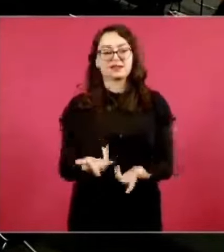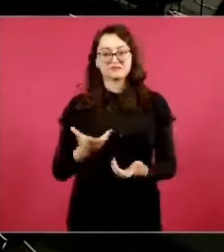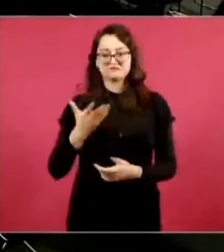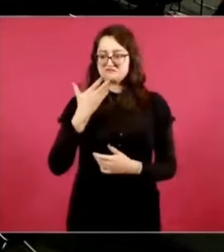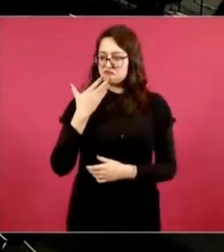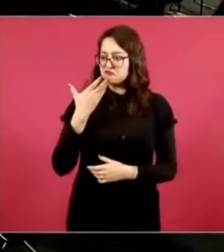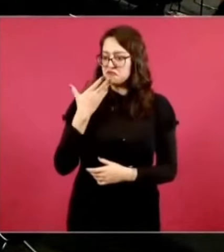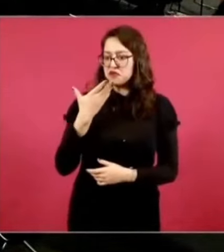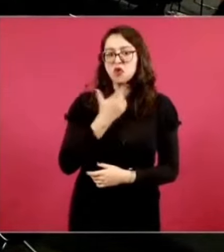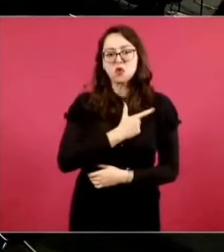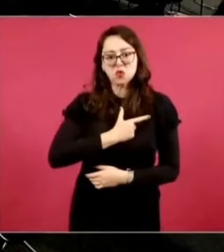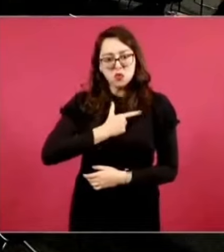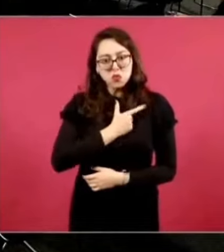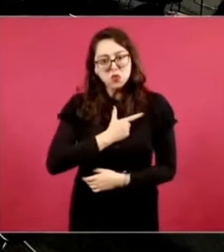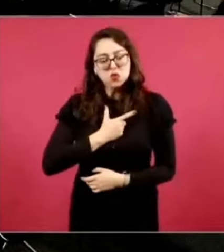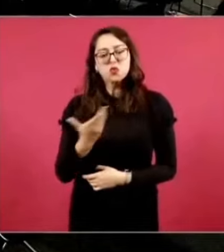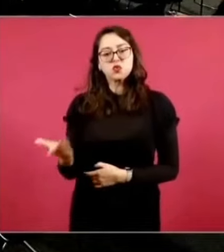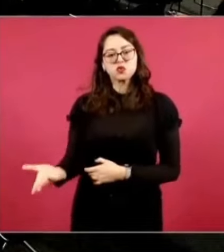eso.